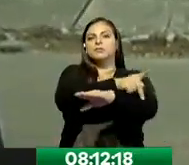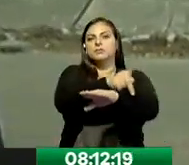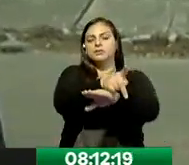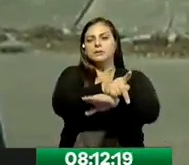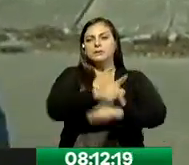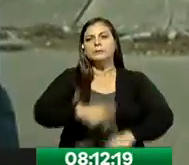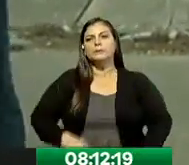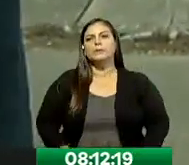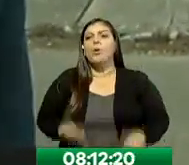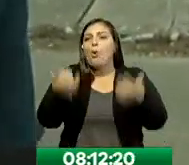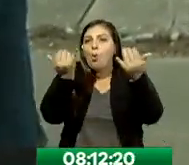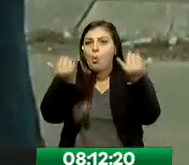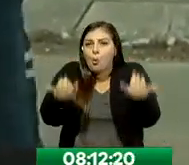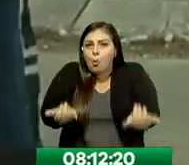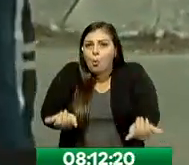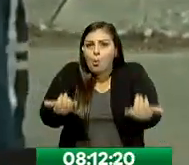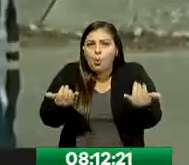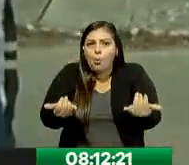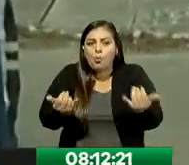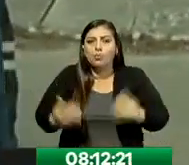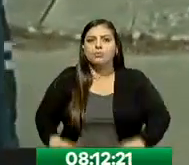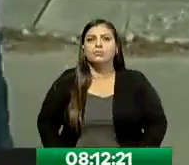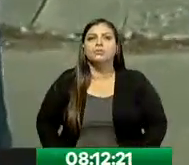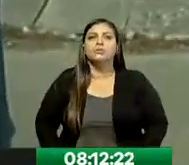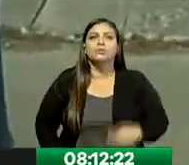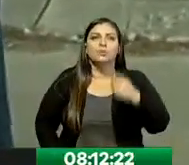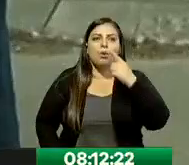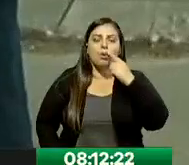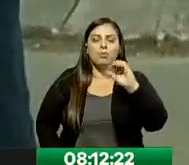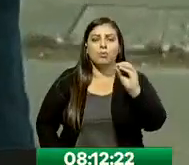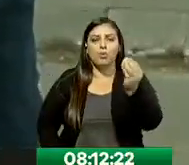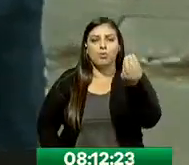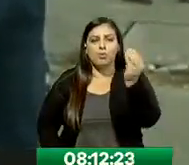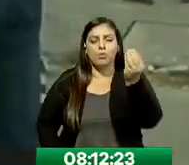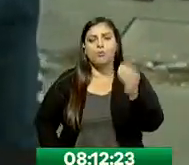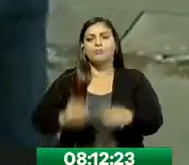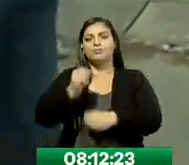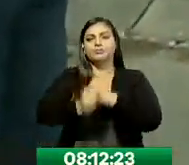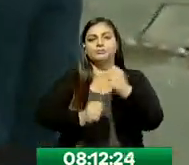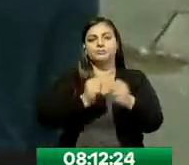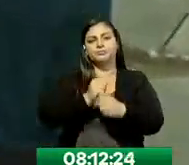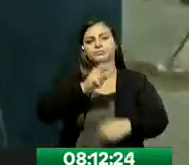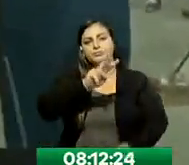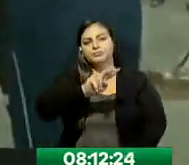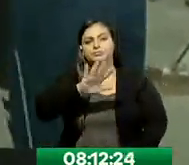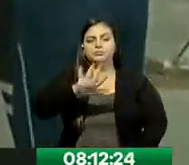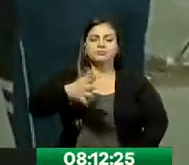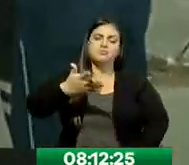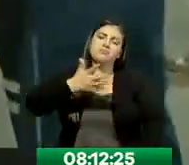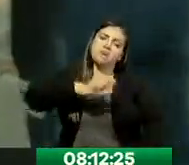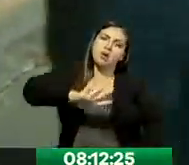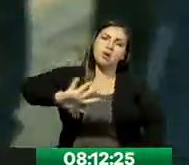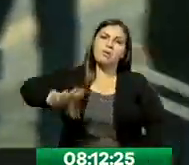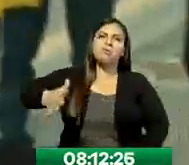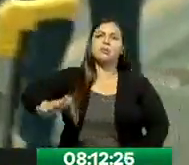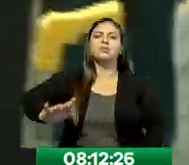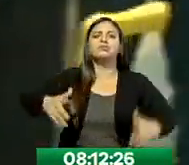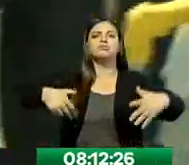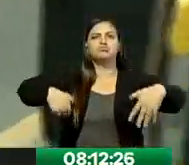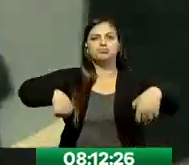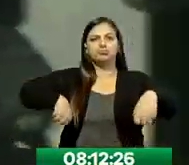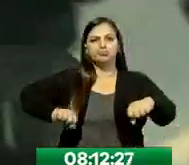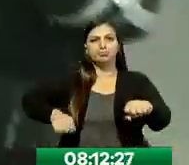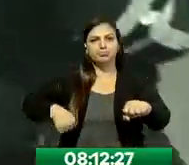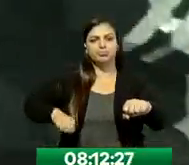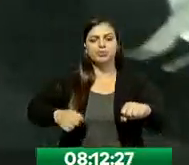informar este tipo de hechos. Un joven de aproximadamente 25 años de edad perdió la vida